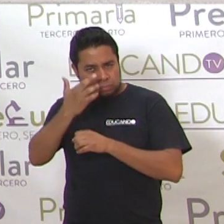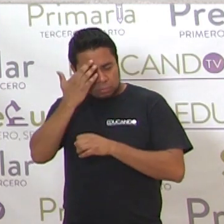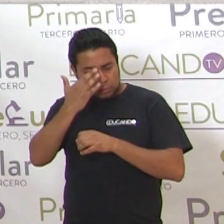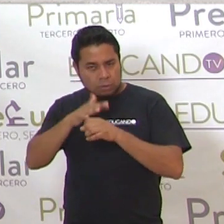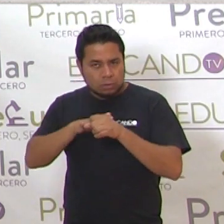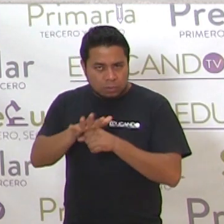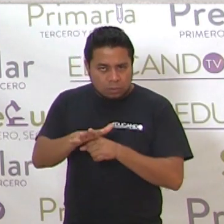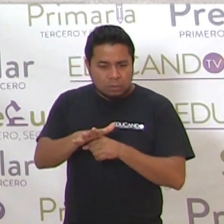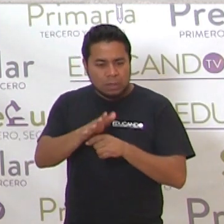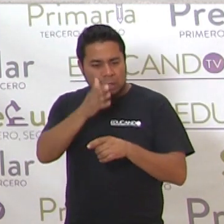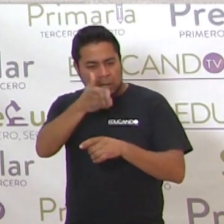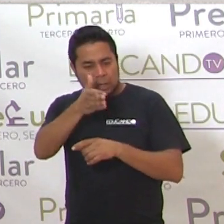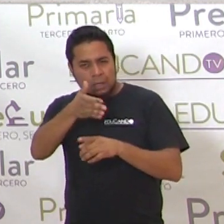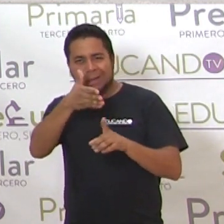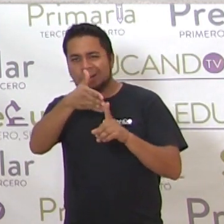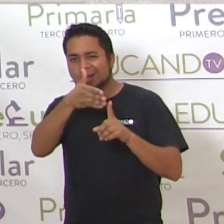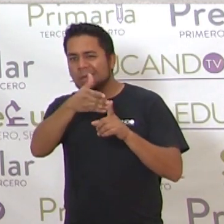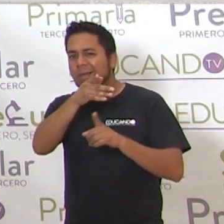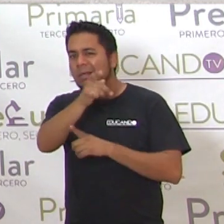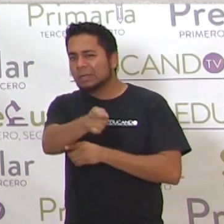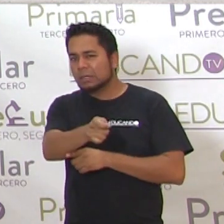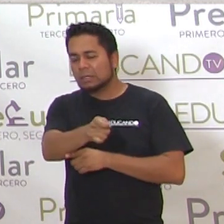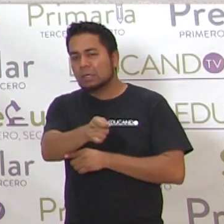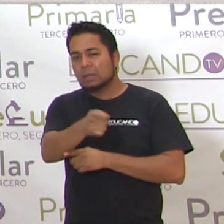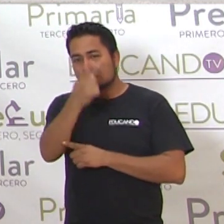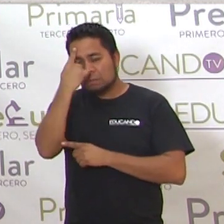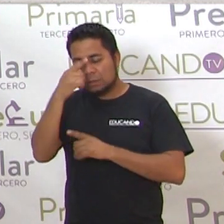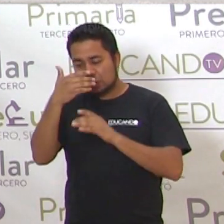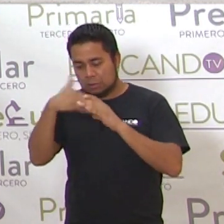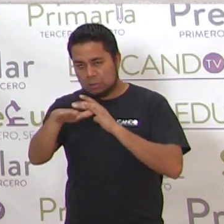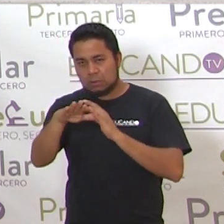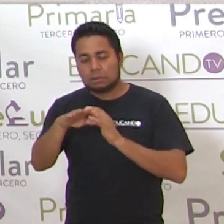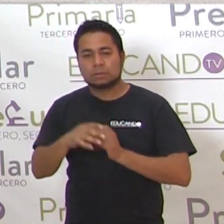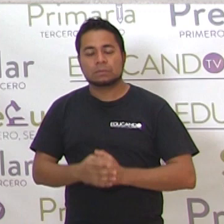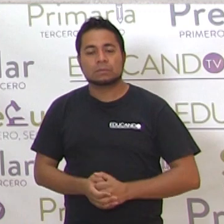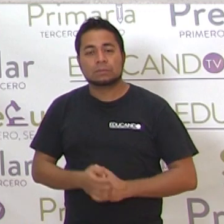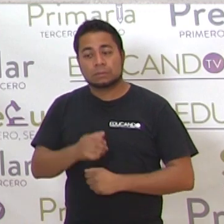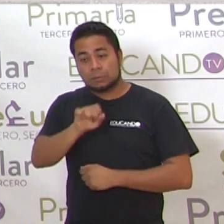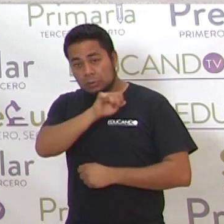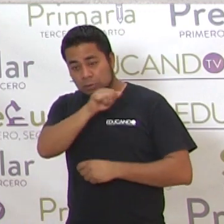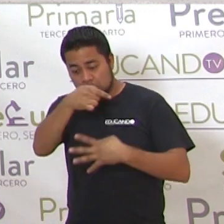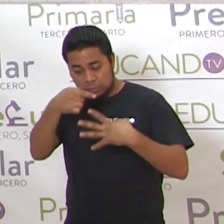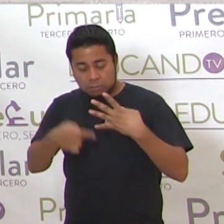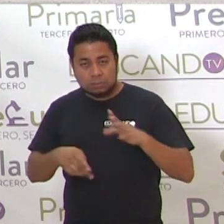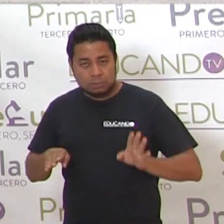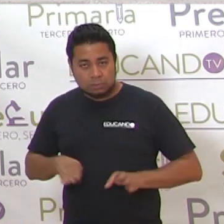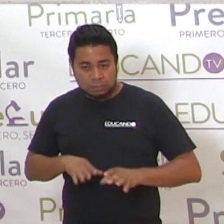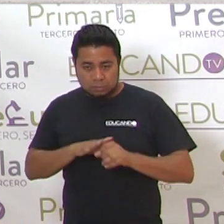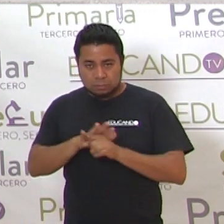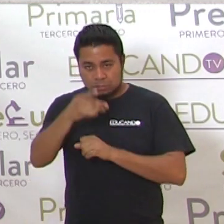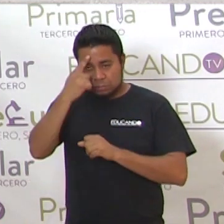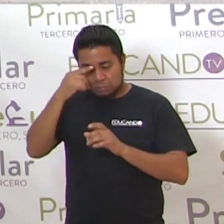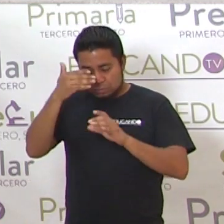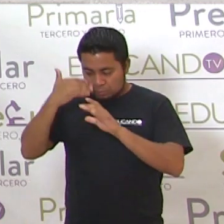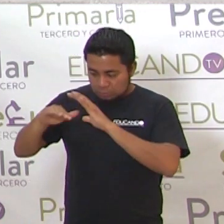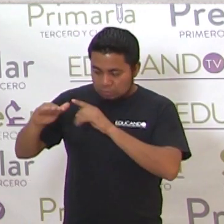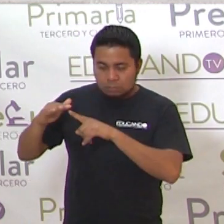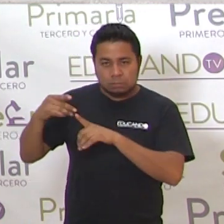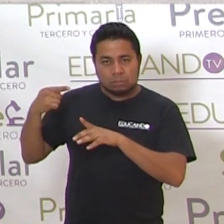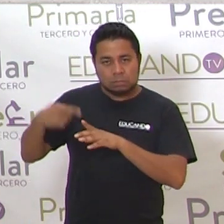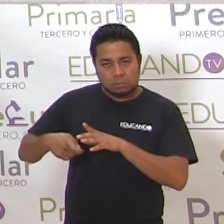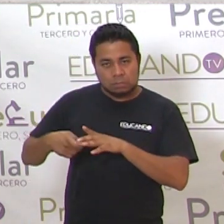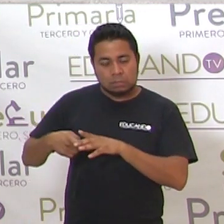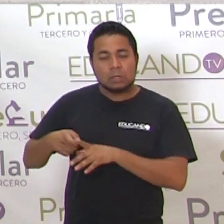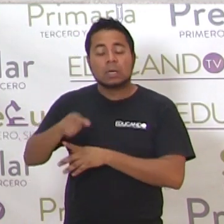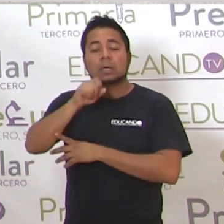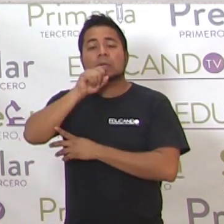correo electrónico otras características más que es importante identificar en esta sesión es que el correo electrónico también